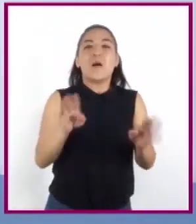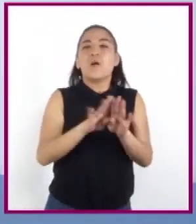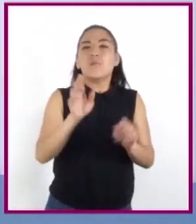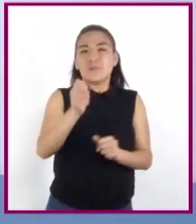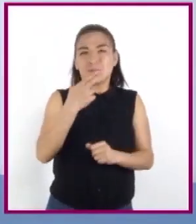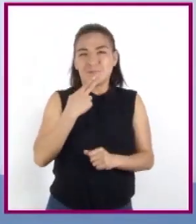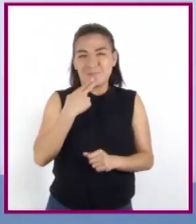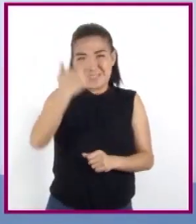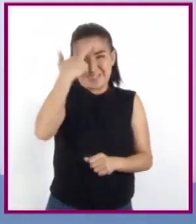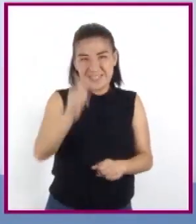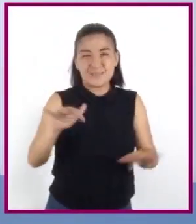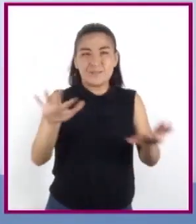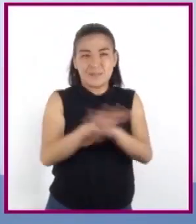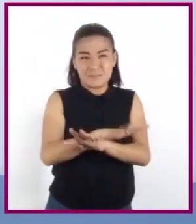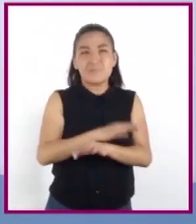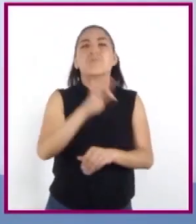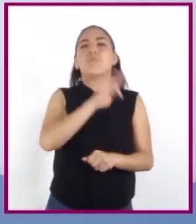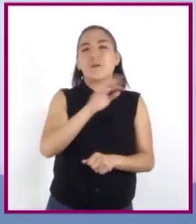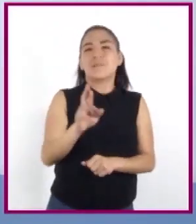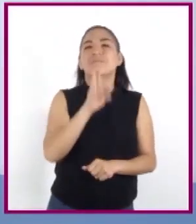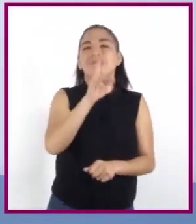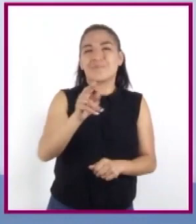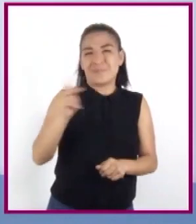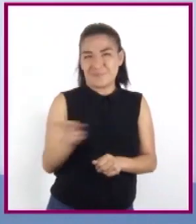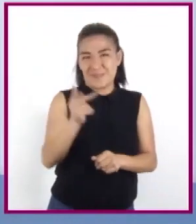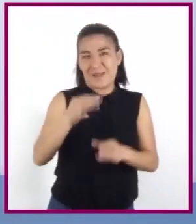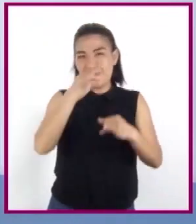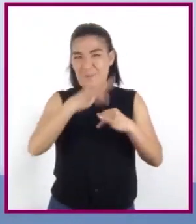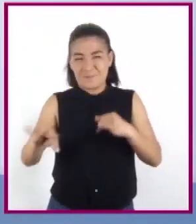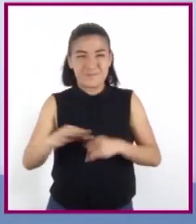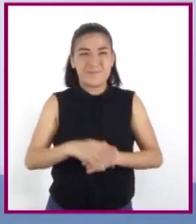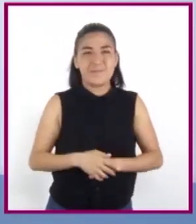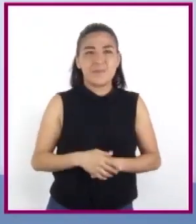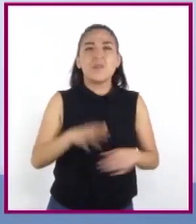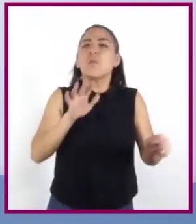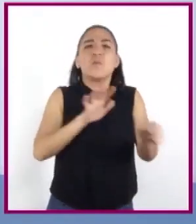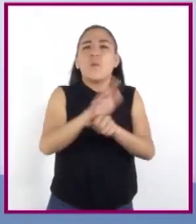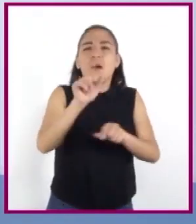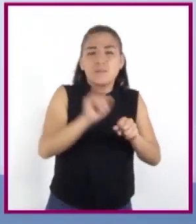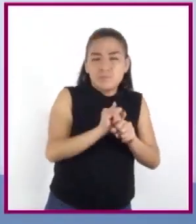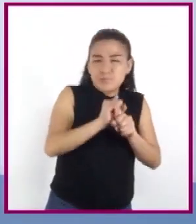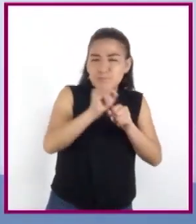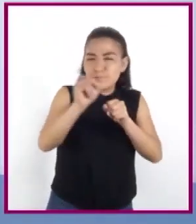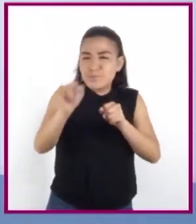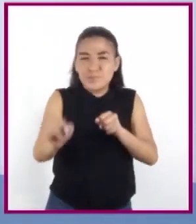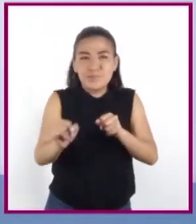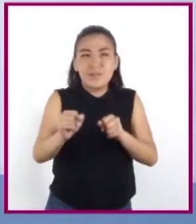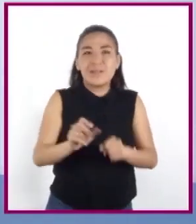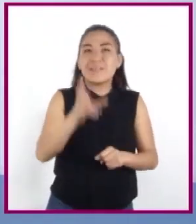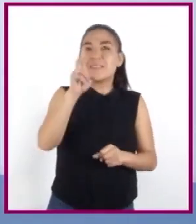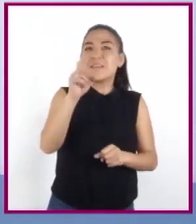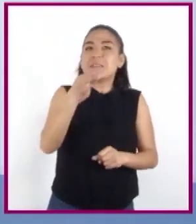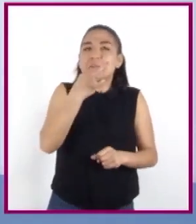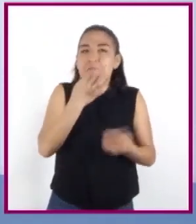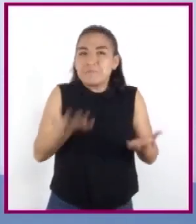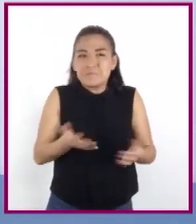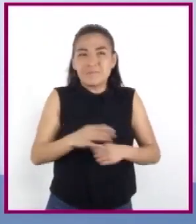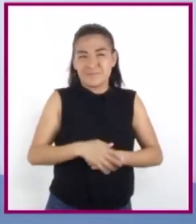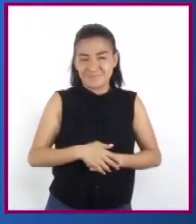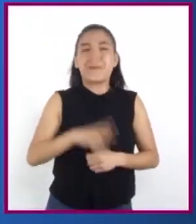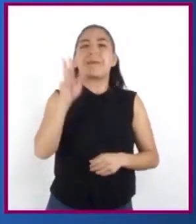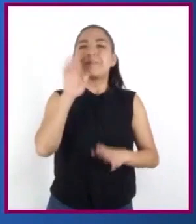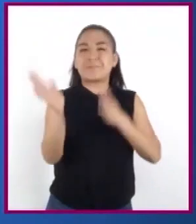podemos responder la última pregunta. ¿Cuál será su distancia a los 30 minutos?